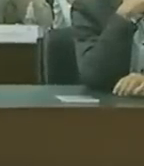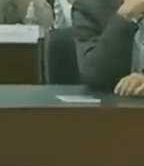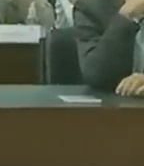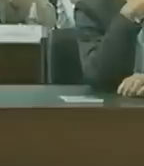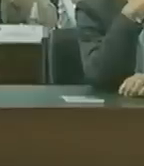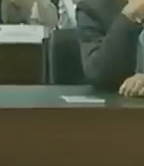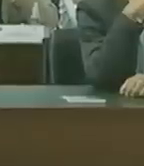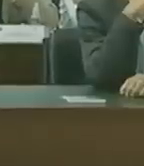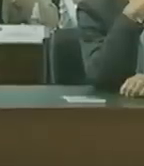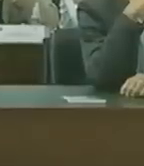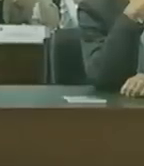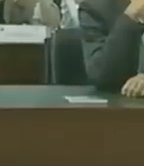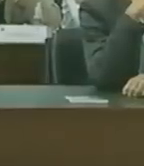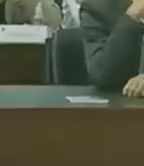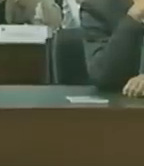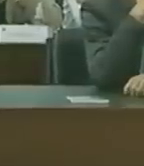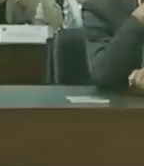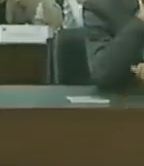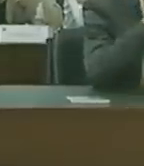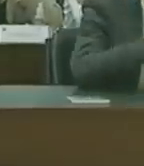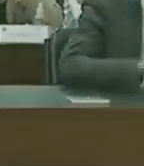quintas columnas,